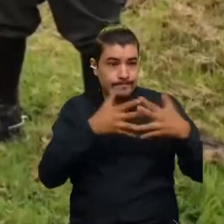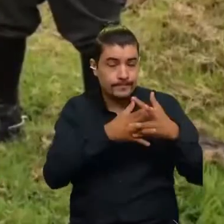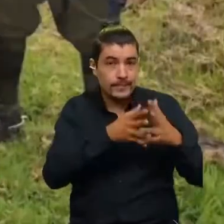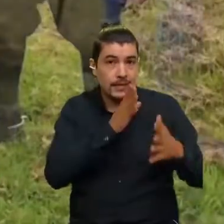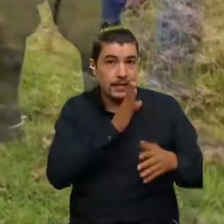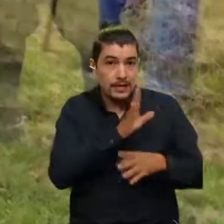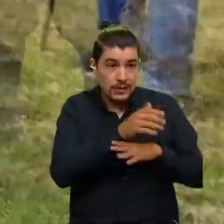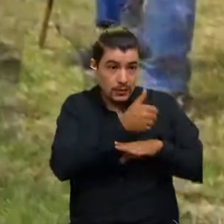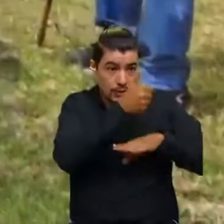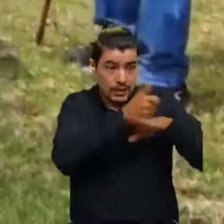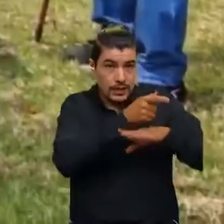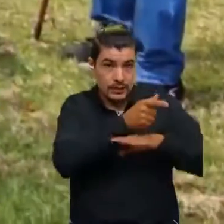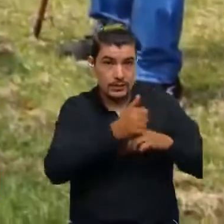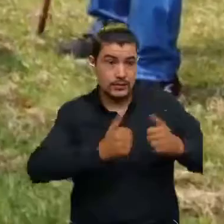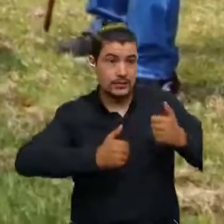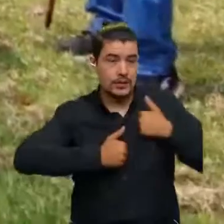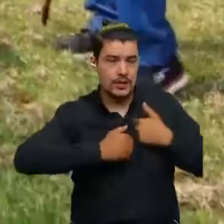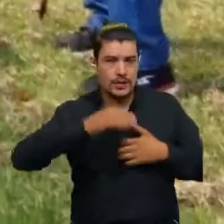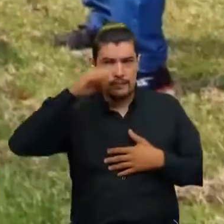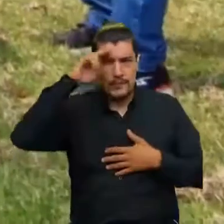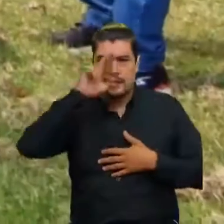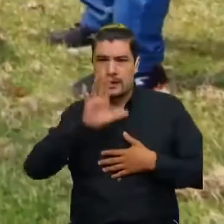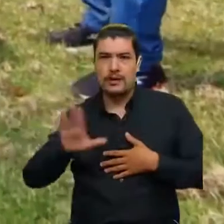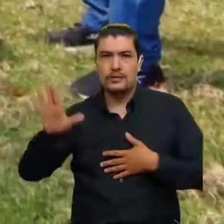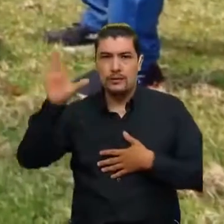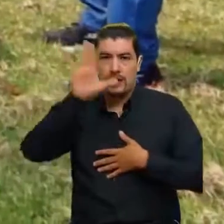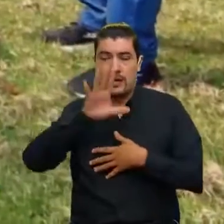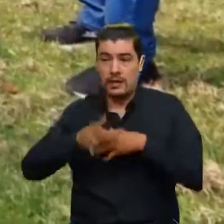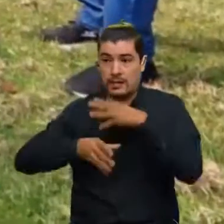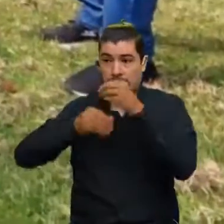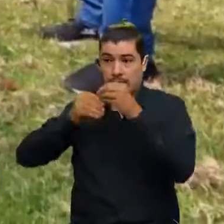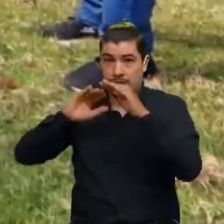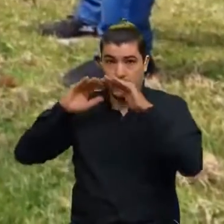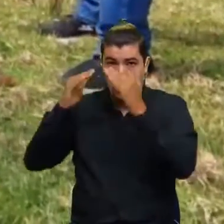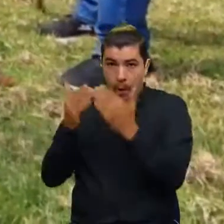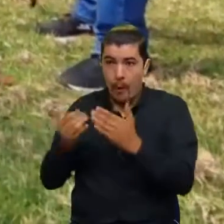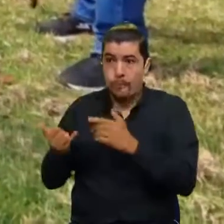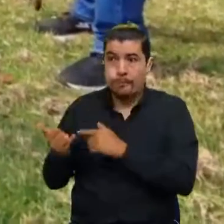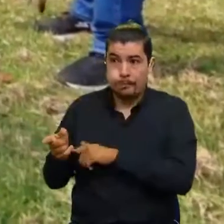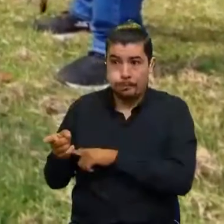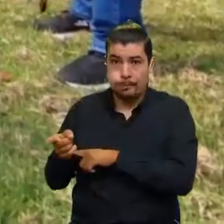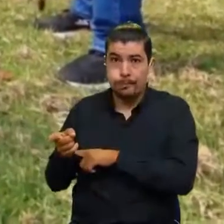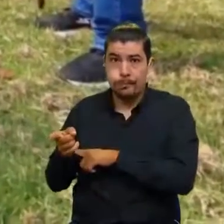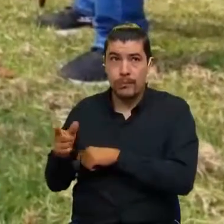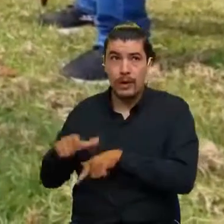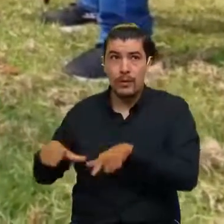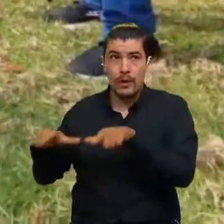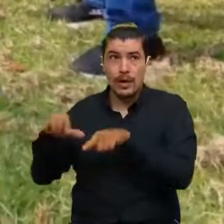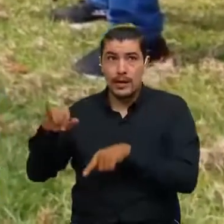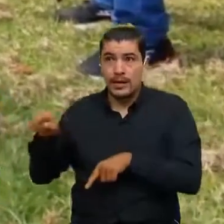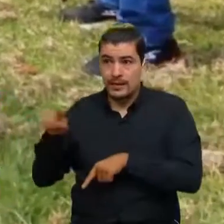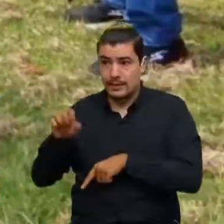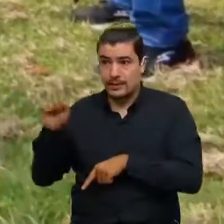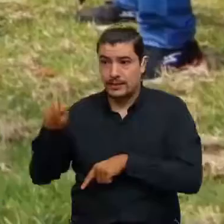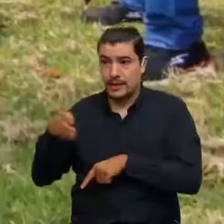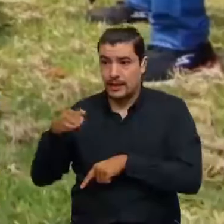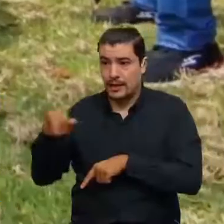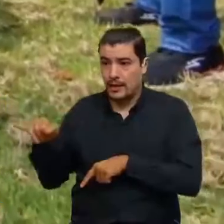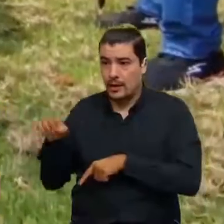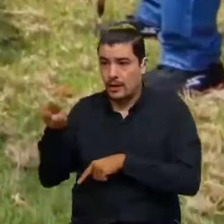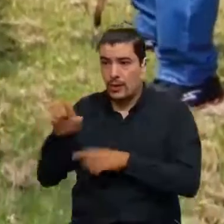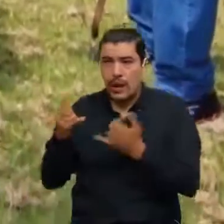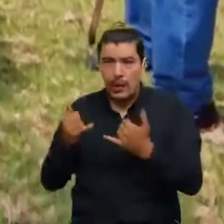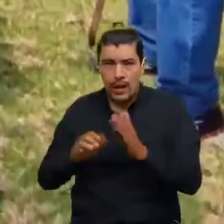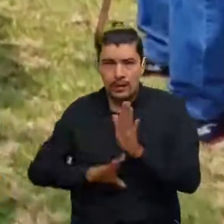nuestro glorioso Ejército Nacional, la Policía Nacional y el Colegio Provincial San José del municipio de Pamplona, estamos